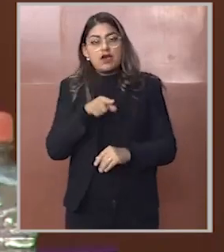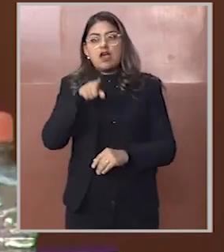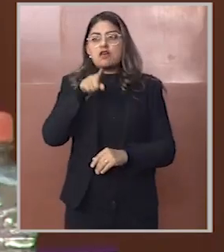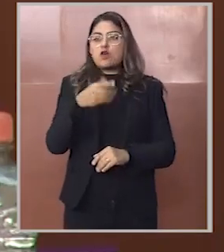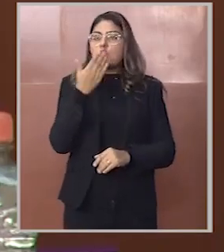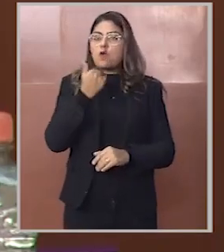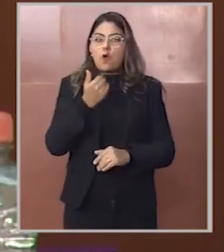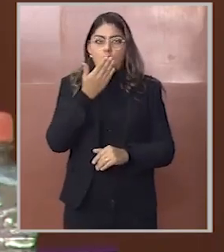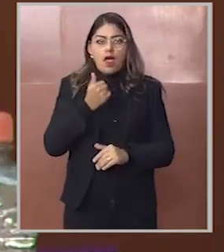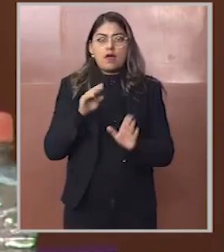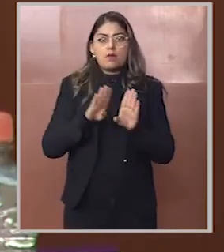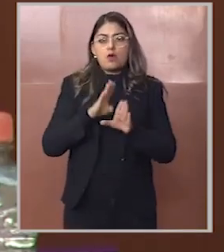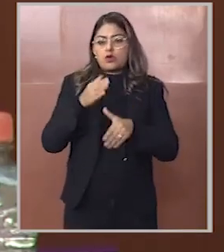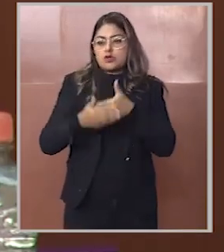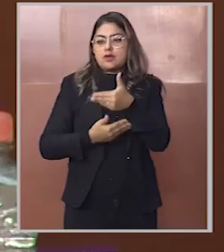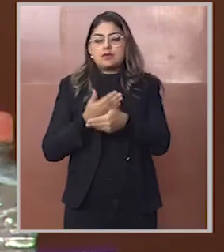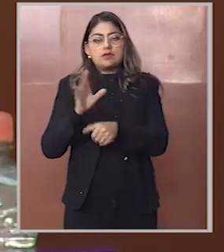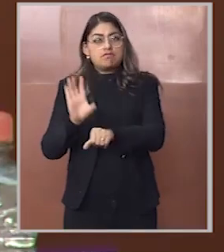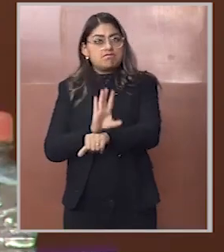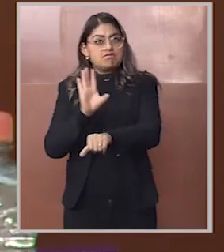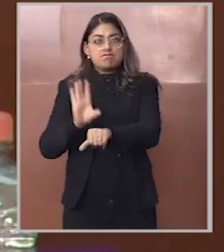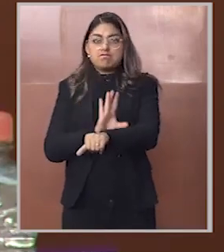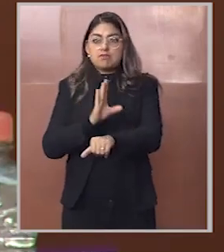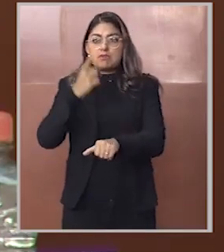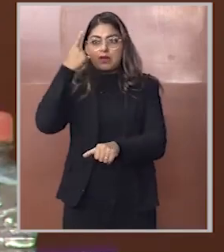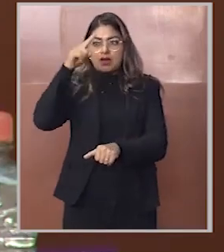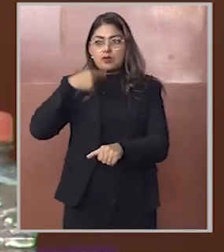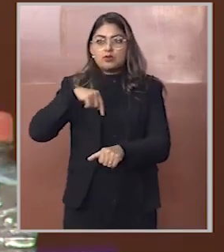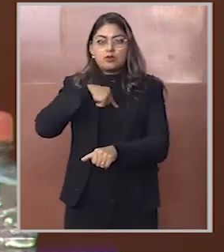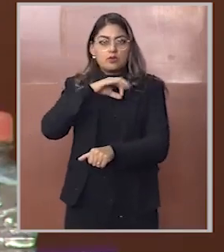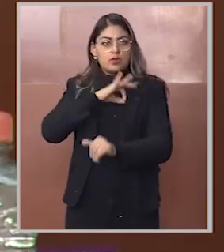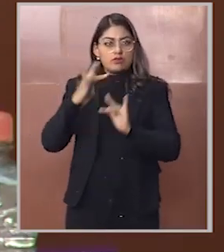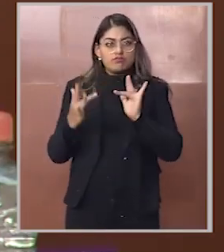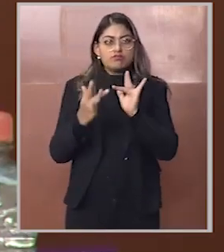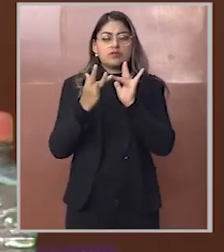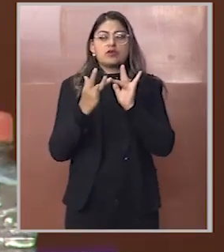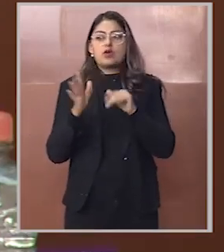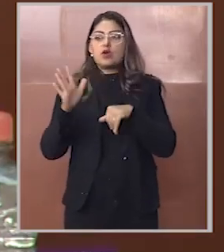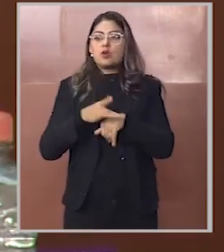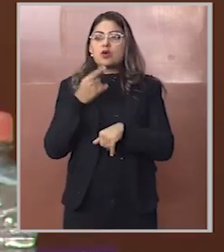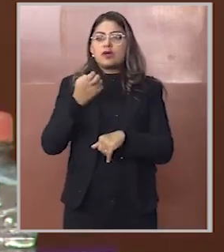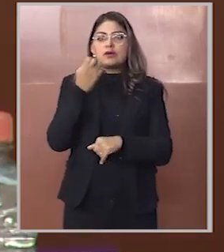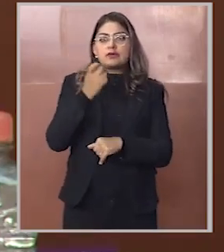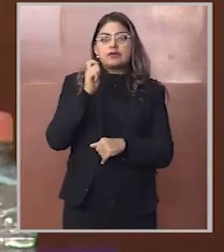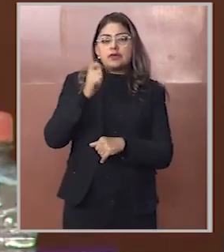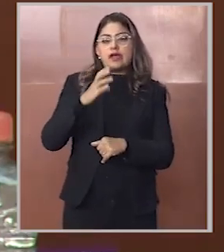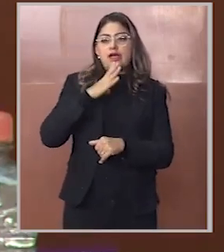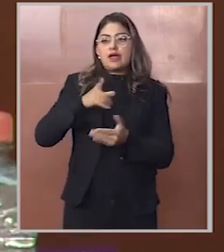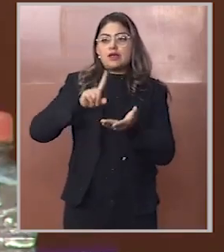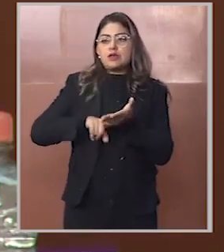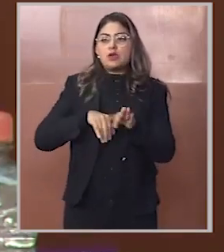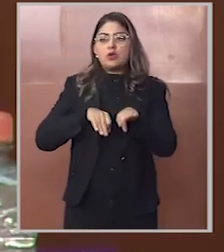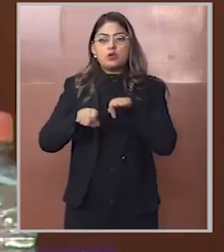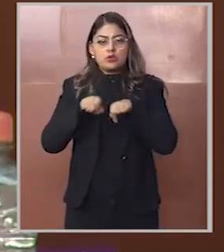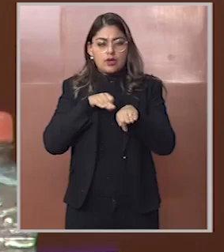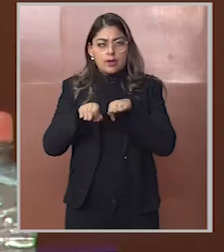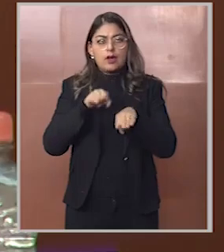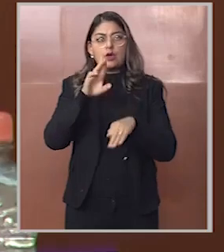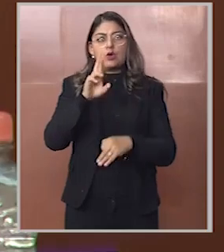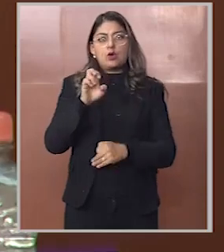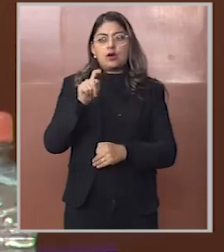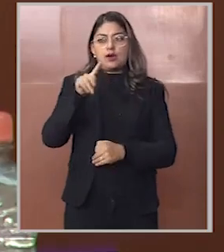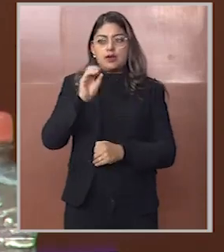energía eléctrica para poder conectarnos porque todo esto se tuvo que realizar a través de un trabajo un reto tener estas reuniones